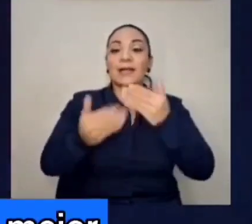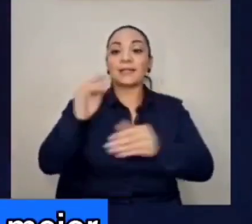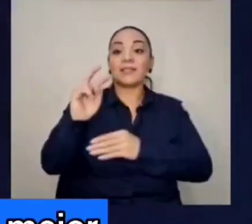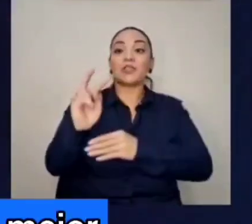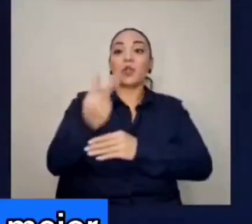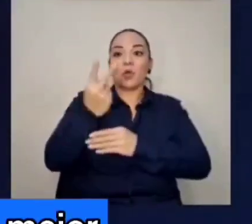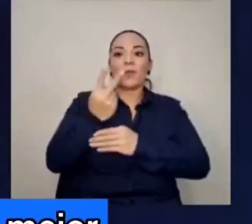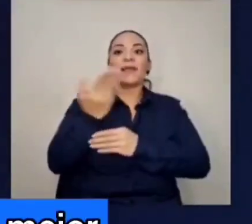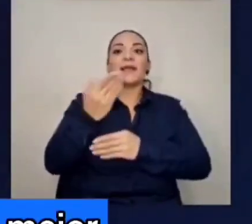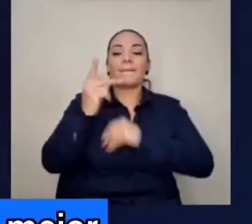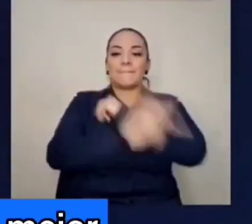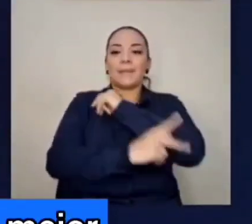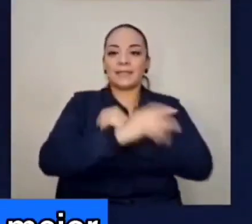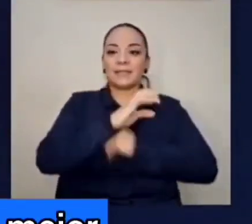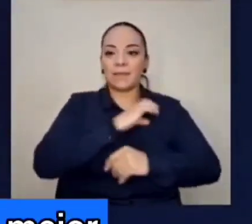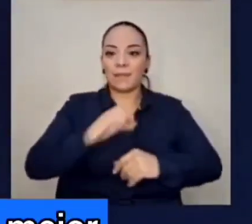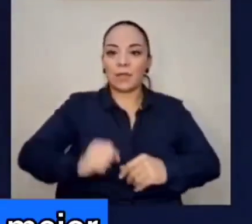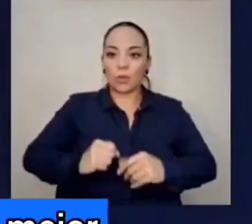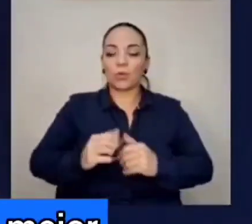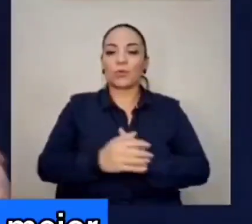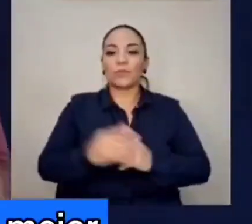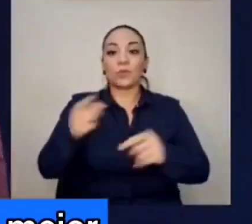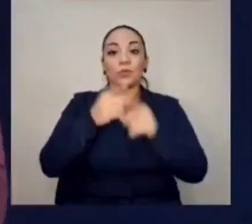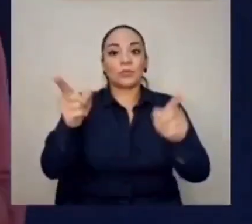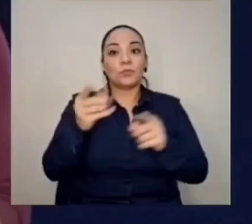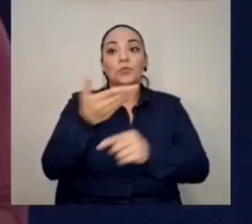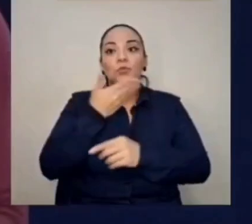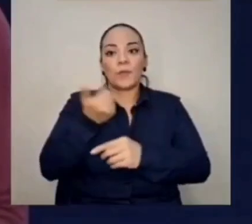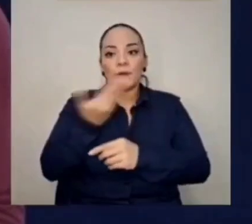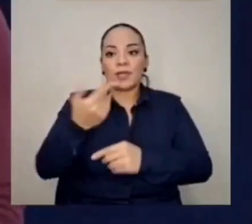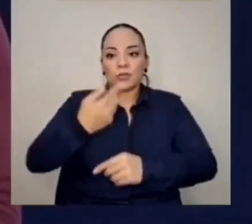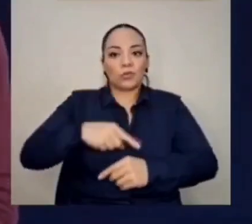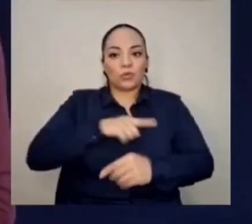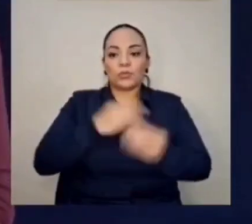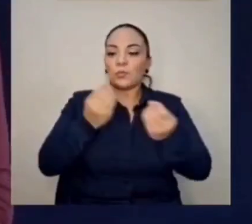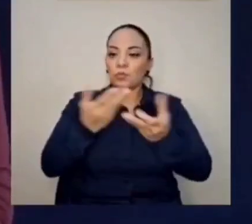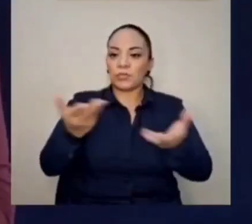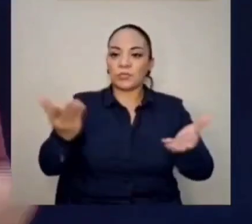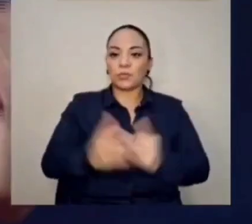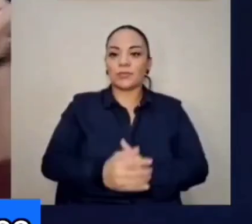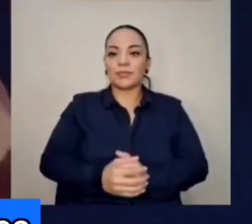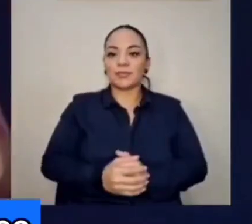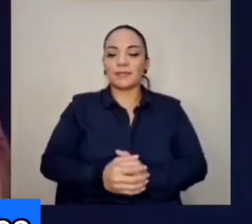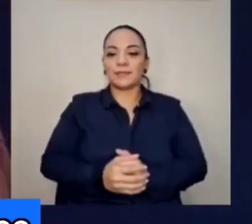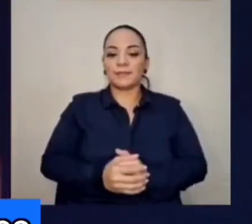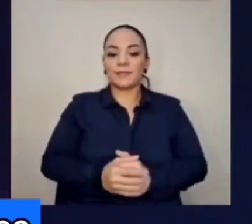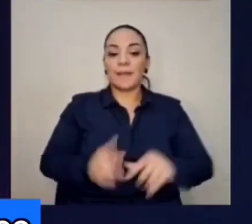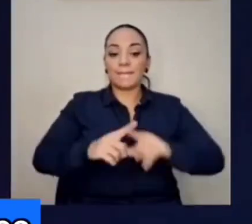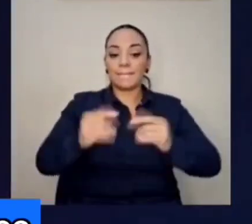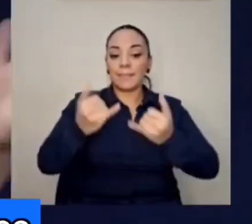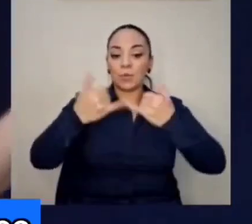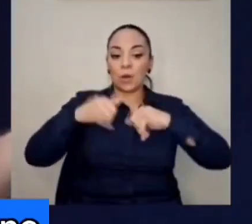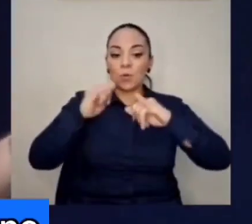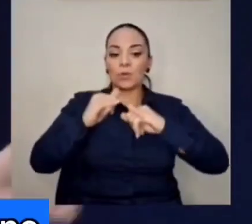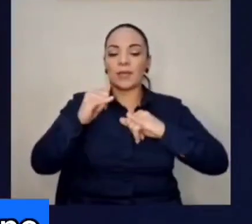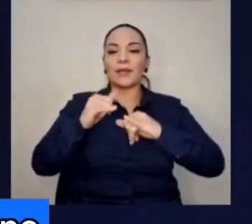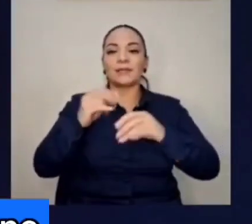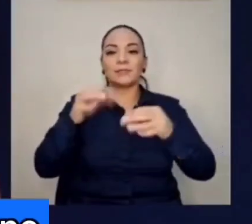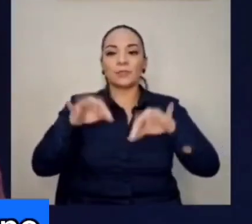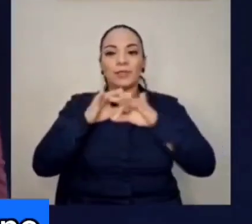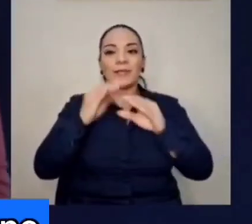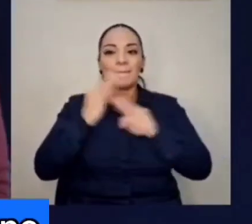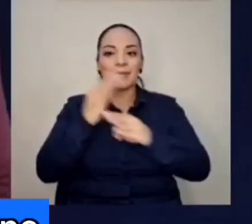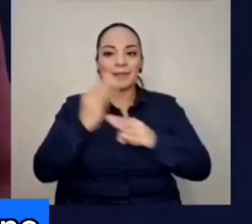Eso demuestra que ustedes están mucho mejor que nosotros en muchas cosas. Pero aún así hagamos una matemática, le decía yo